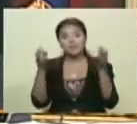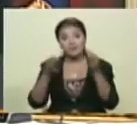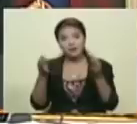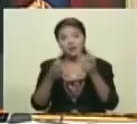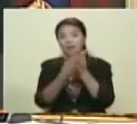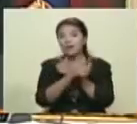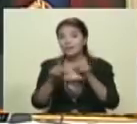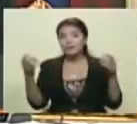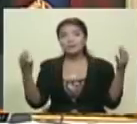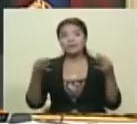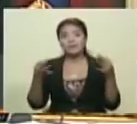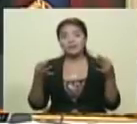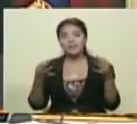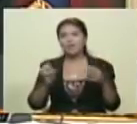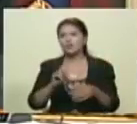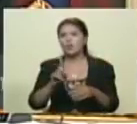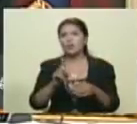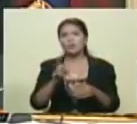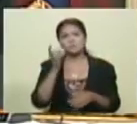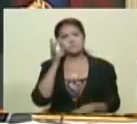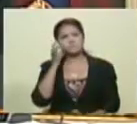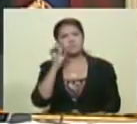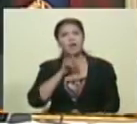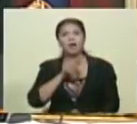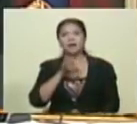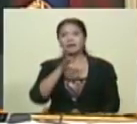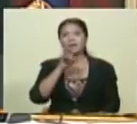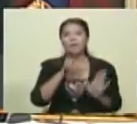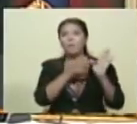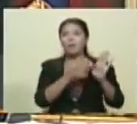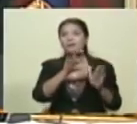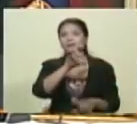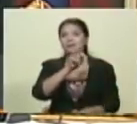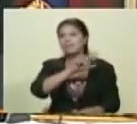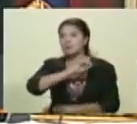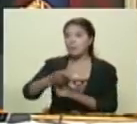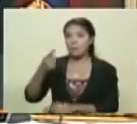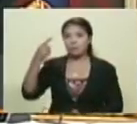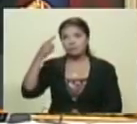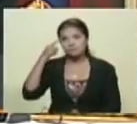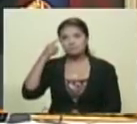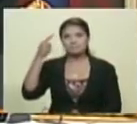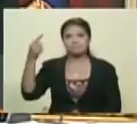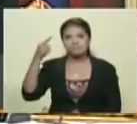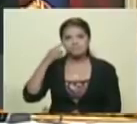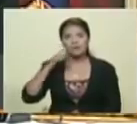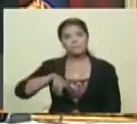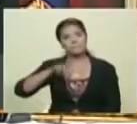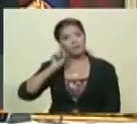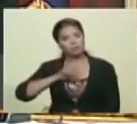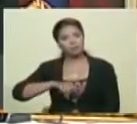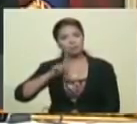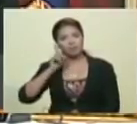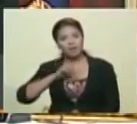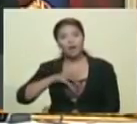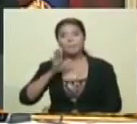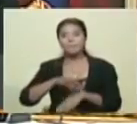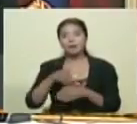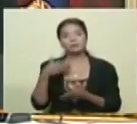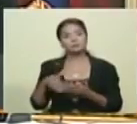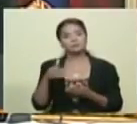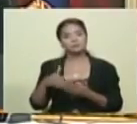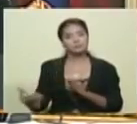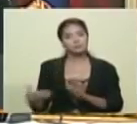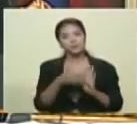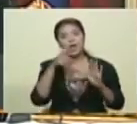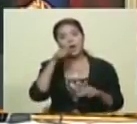libertad verdadera, no la libertad de Fast News ni de CNN, que te impone en la mente una mentira para que se justifique la agresión